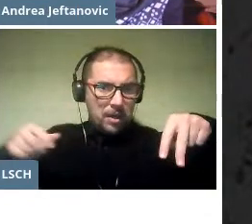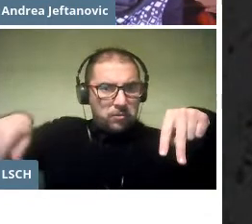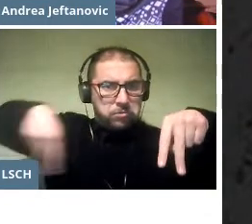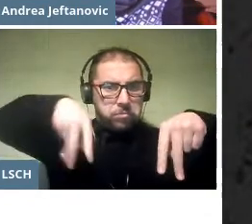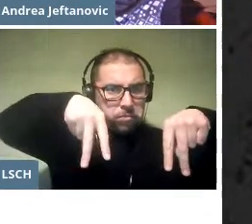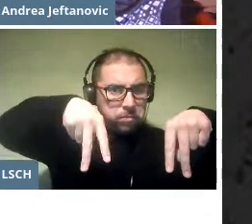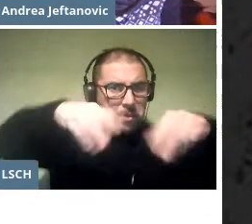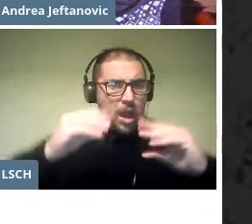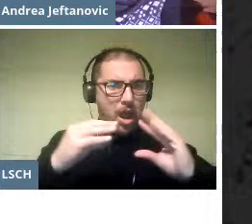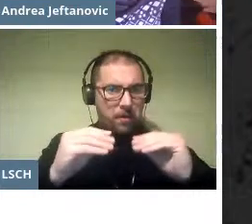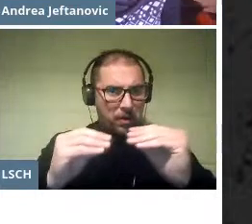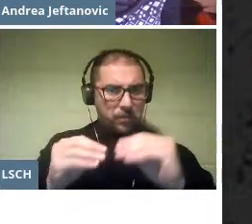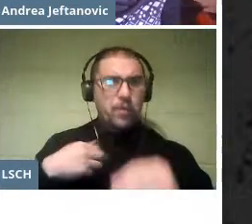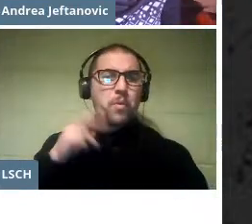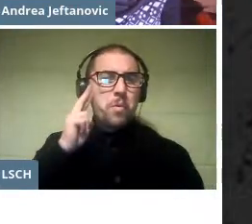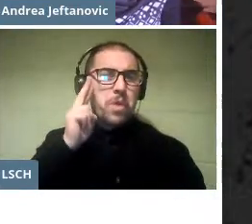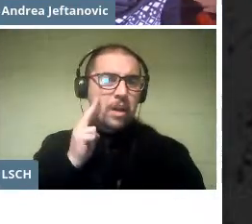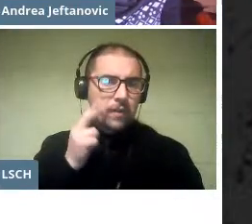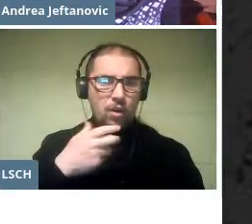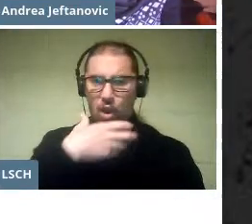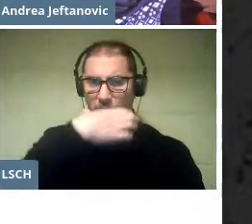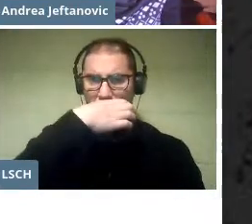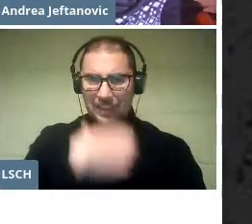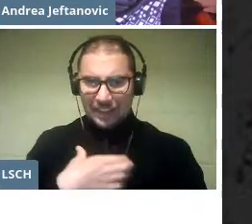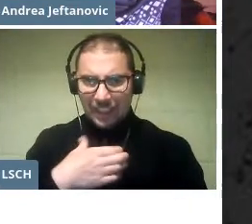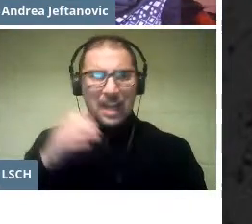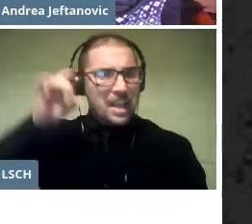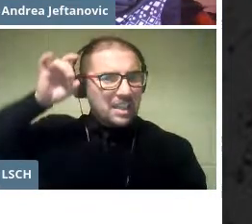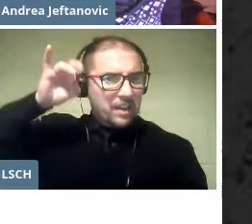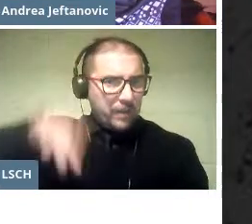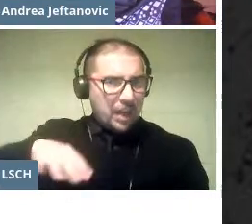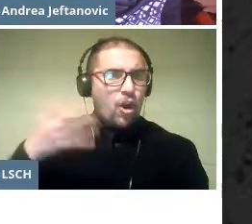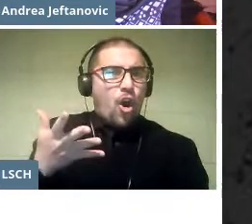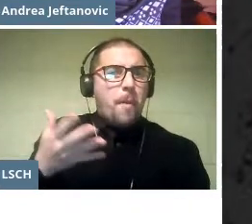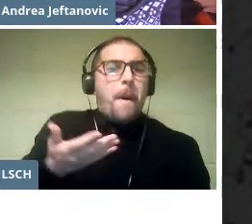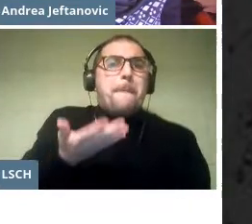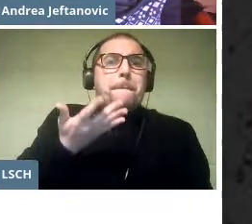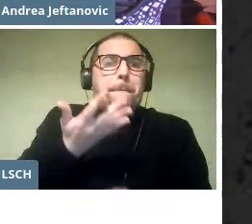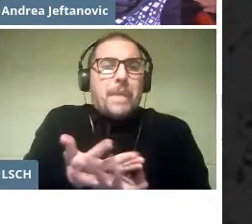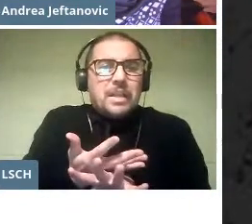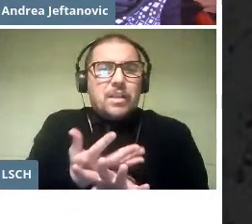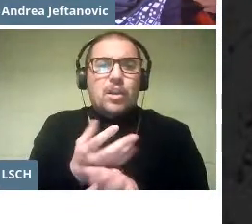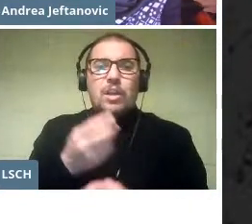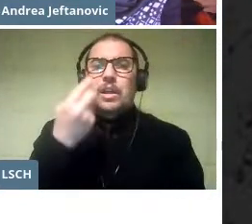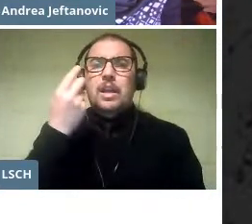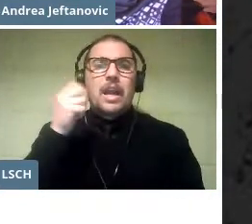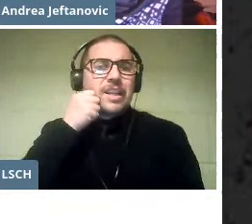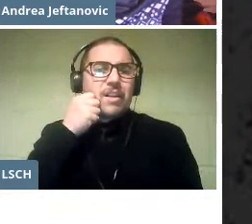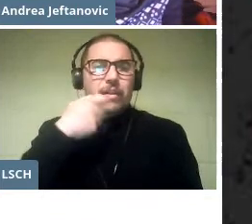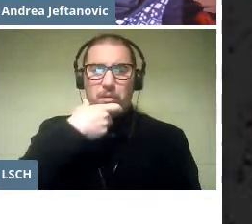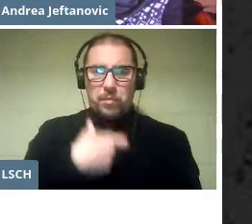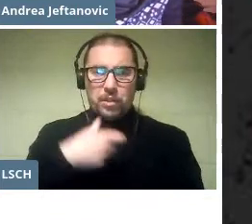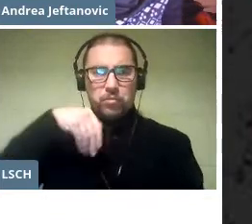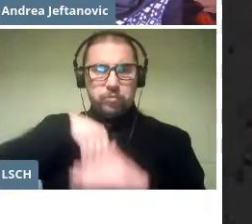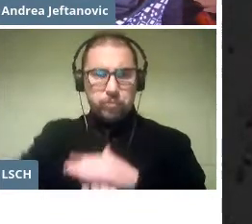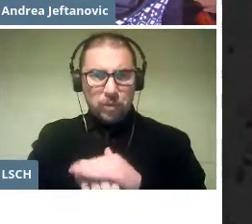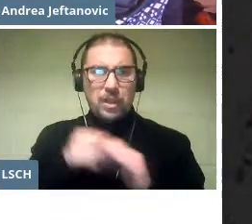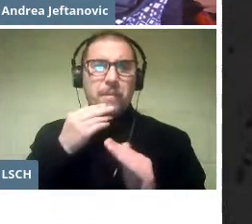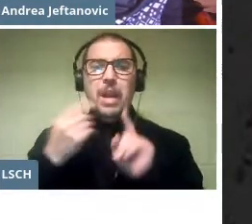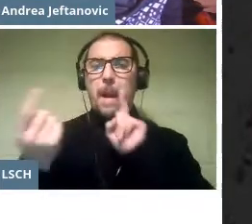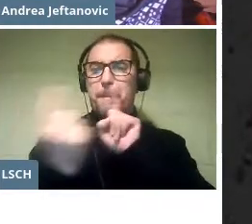otros, una reflexión ontológica y epistémica, como presencia y subjetividad, como